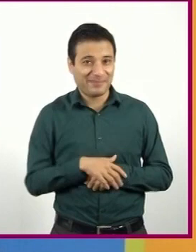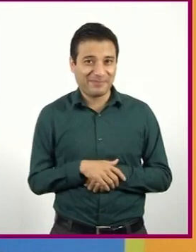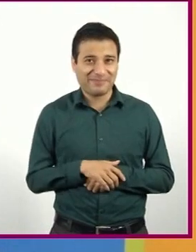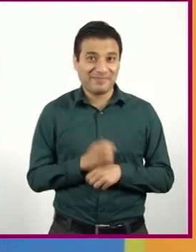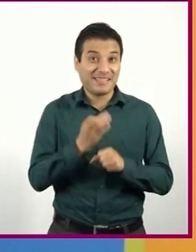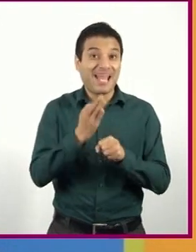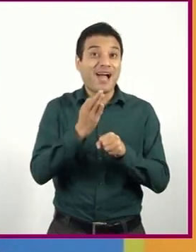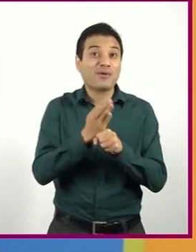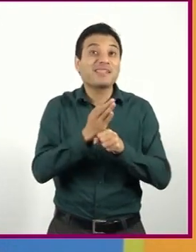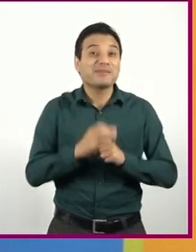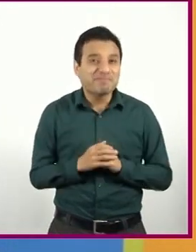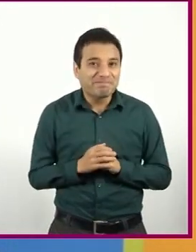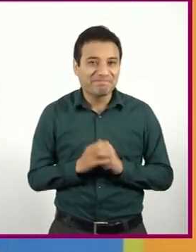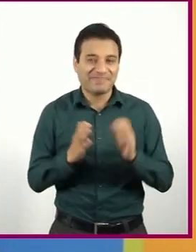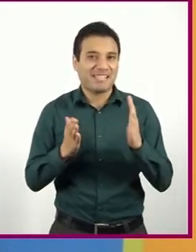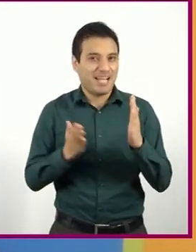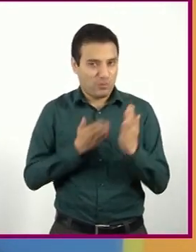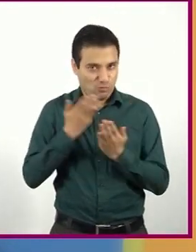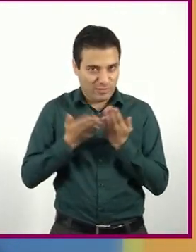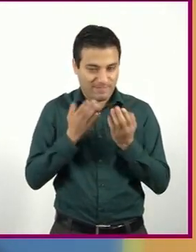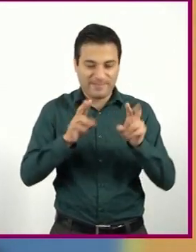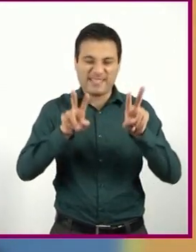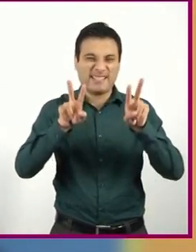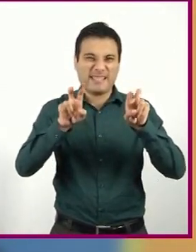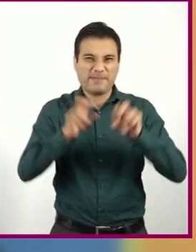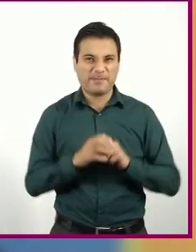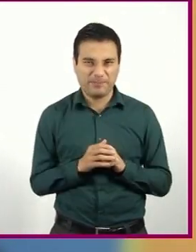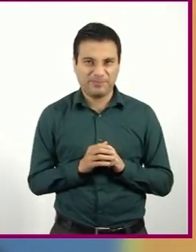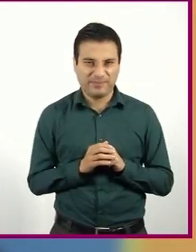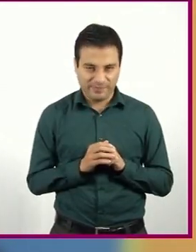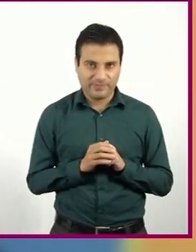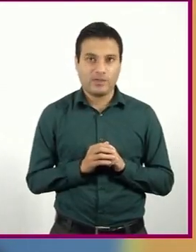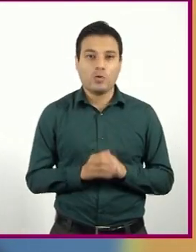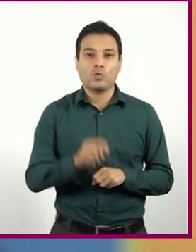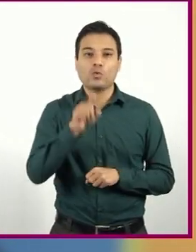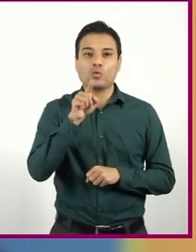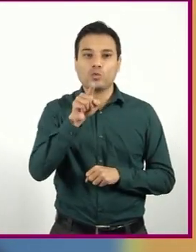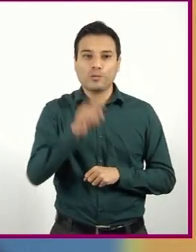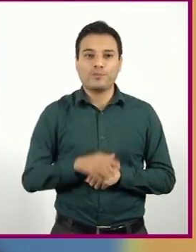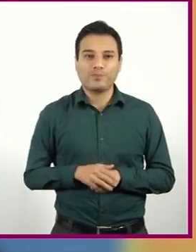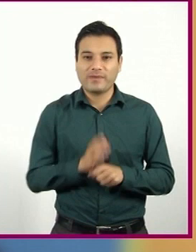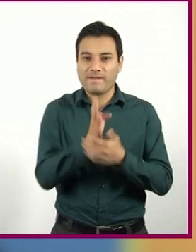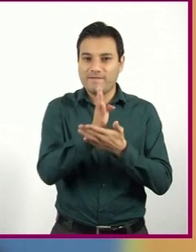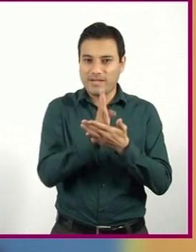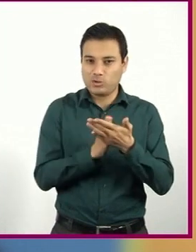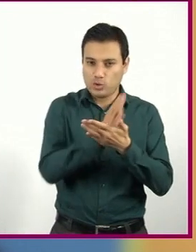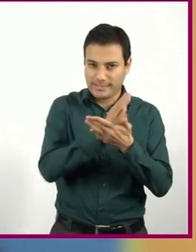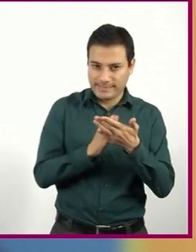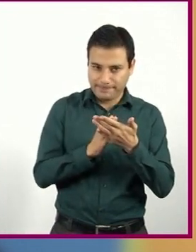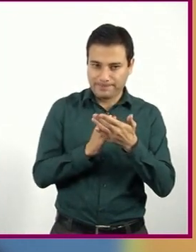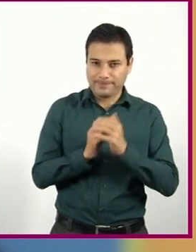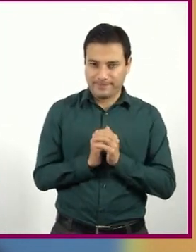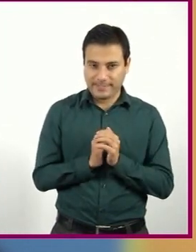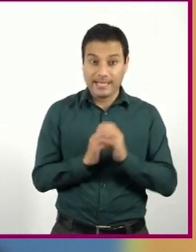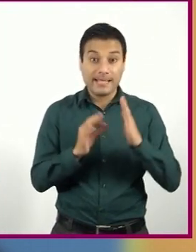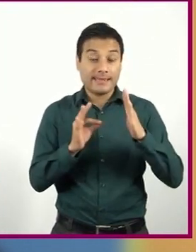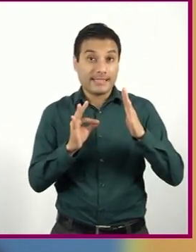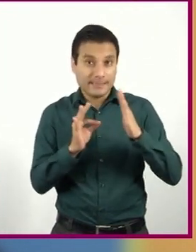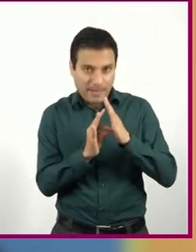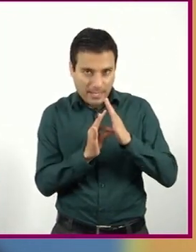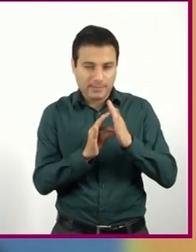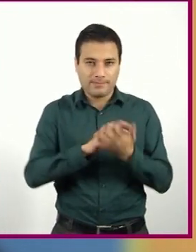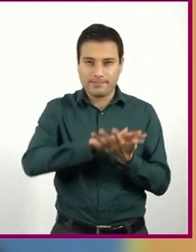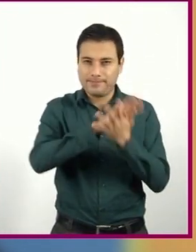En esta sesión estudiaremos el aprendizaje esperado, convierte fracciones decimales a notación decimal y viceversa. Aproxima